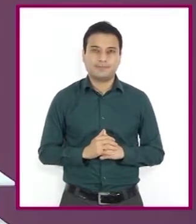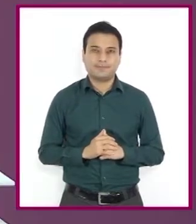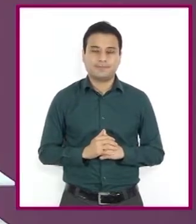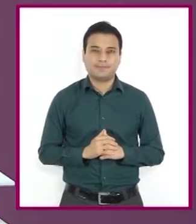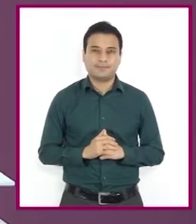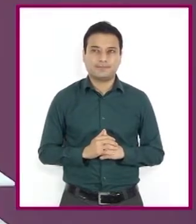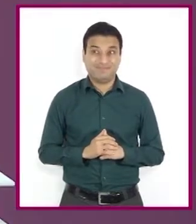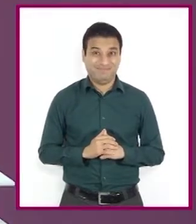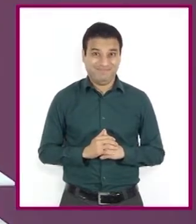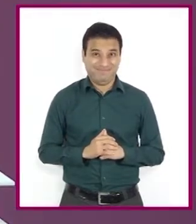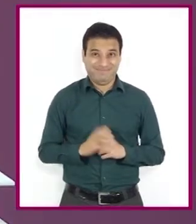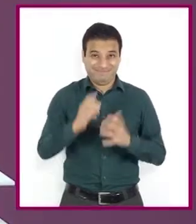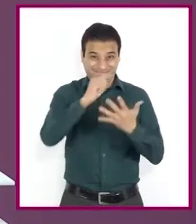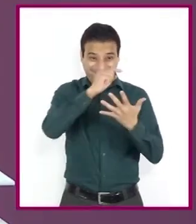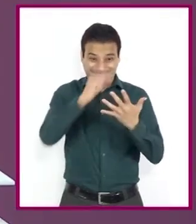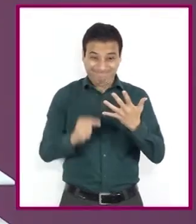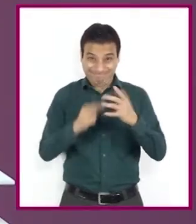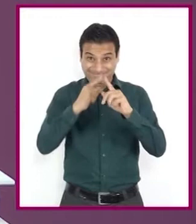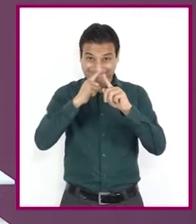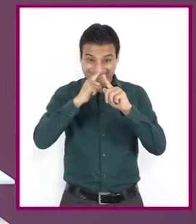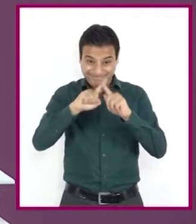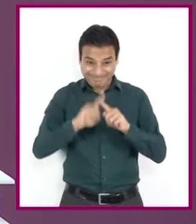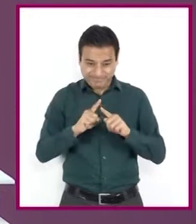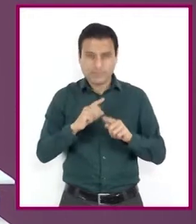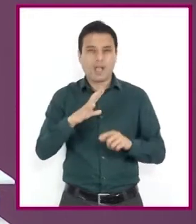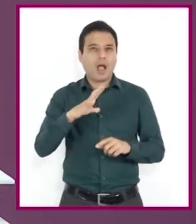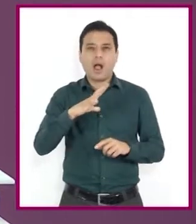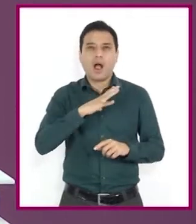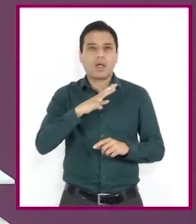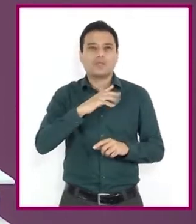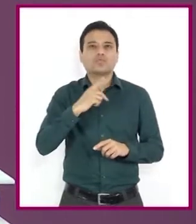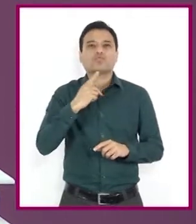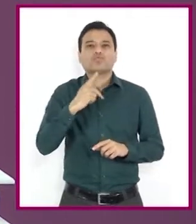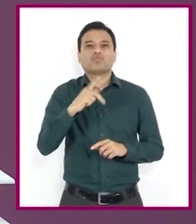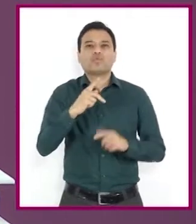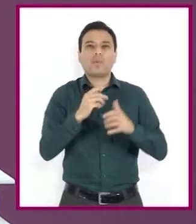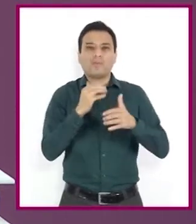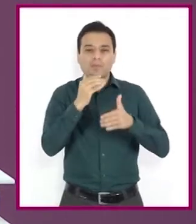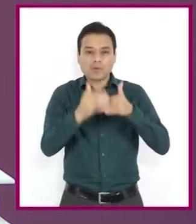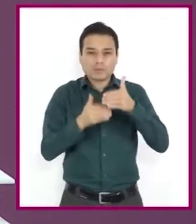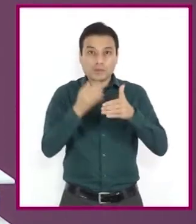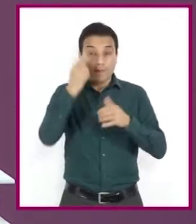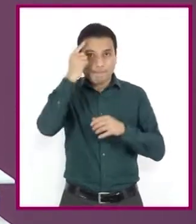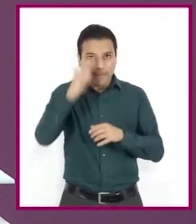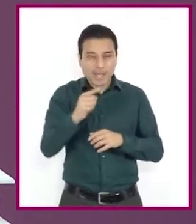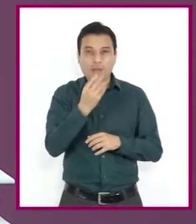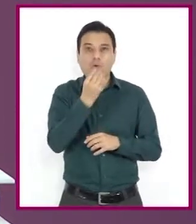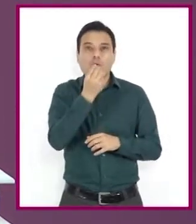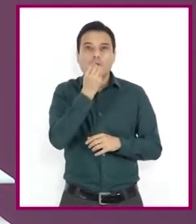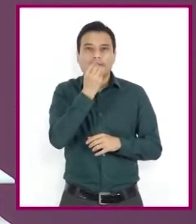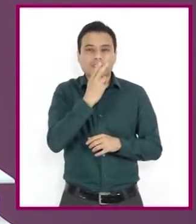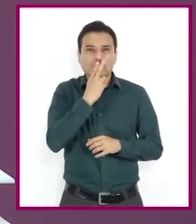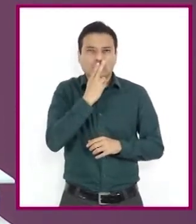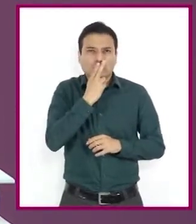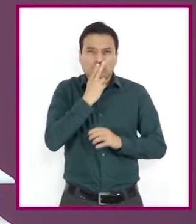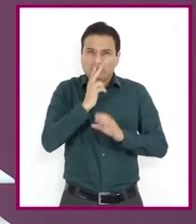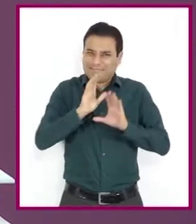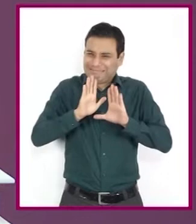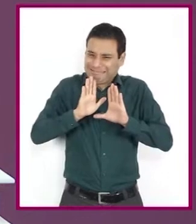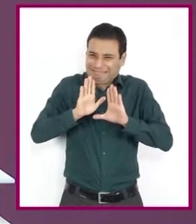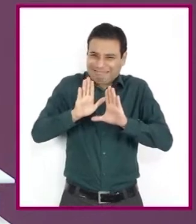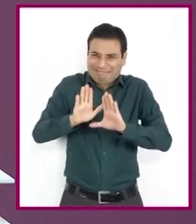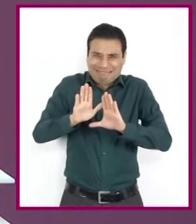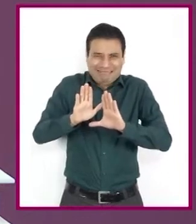En cada uno de ellos se distingue un proceso para retardar la descomposición de los alimentos por acción de